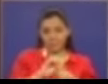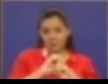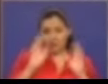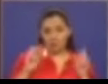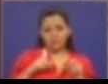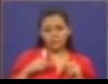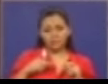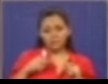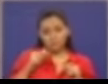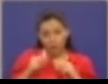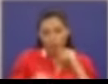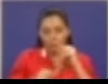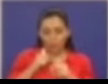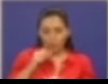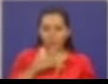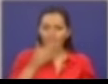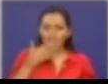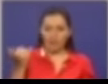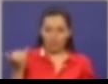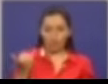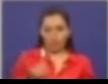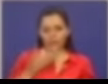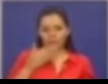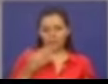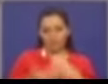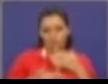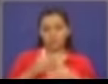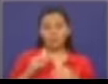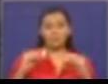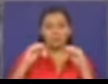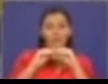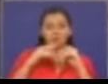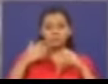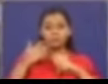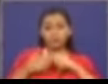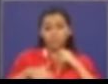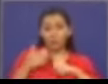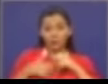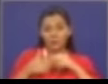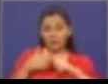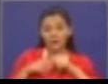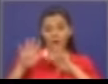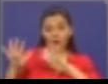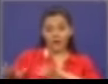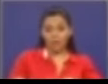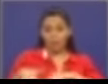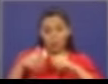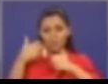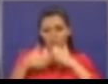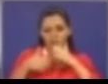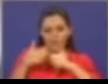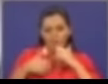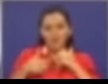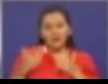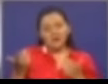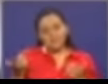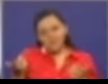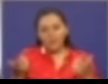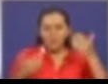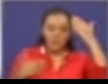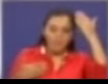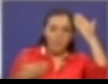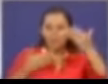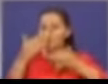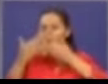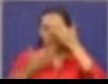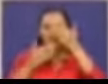finalmente pagando esa deuda. El mayor problema del sector agrícola y pecuario, claro, hay cosas que suenan bonitas a nivel político y que en parte